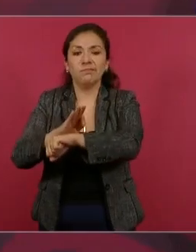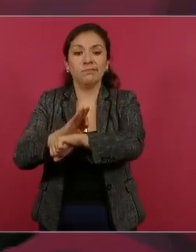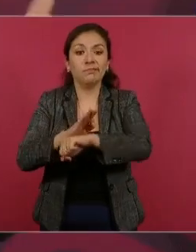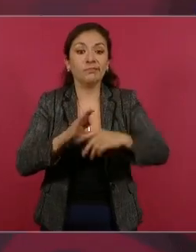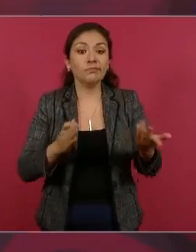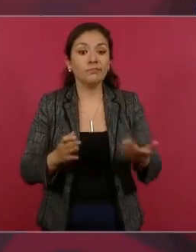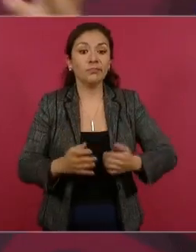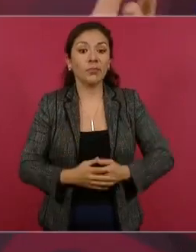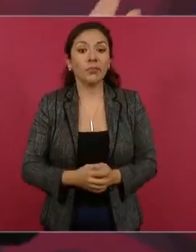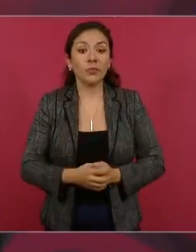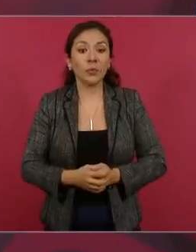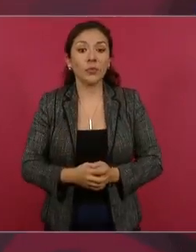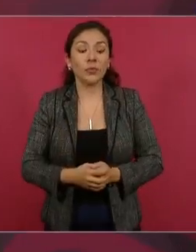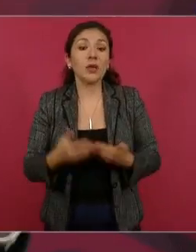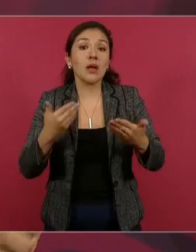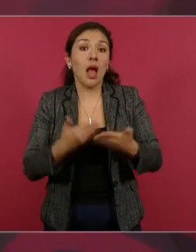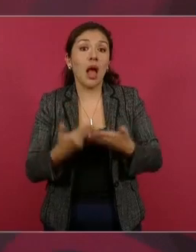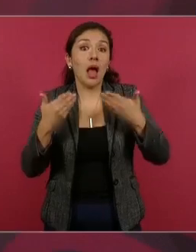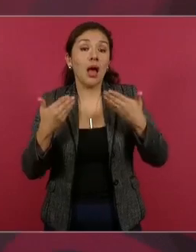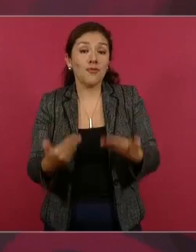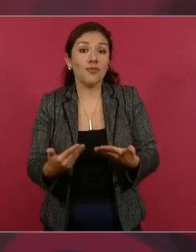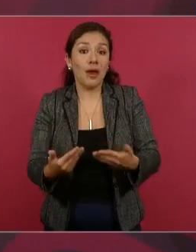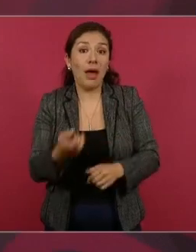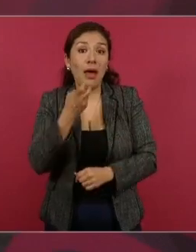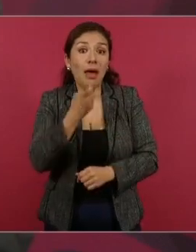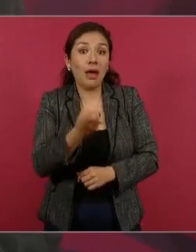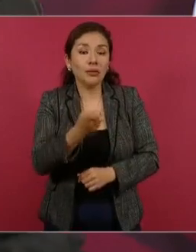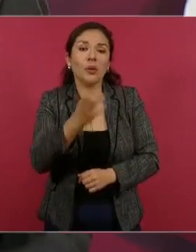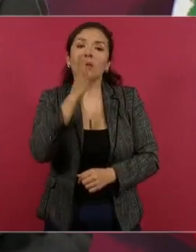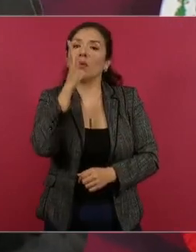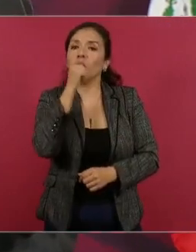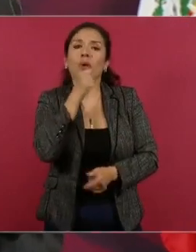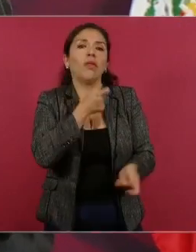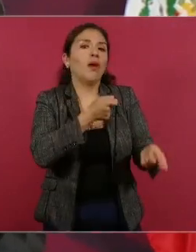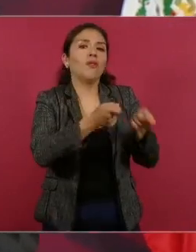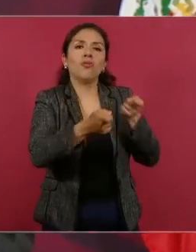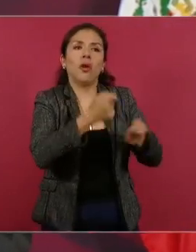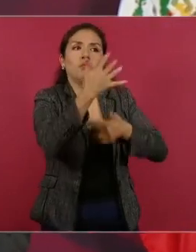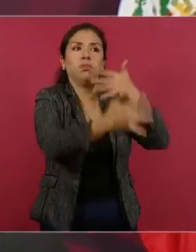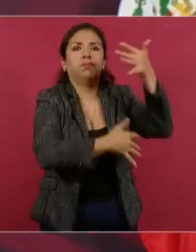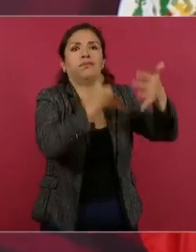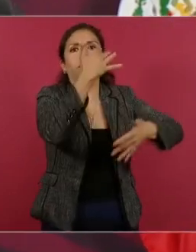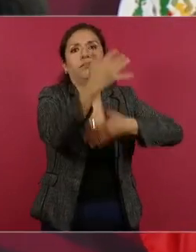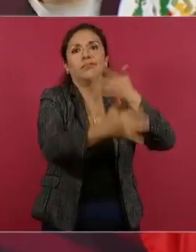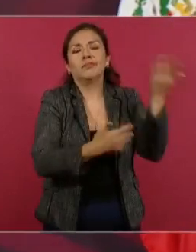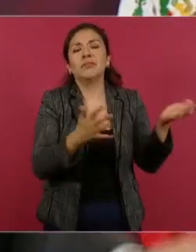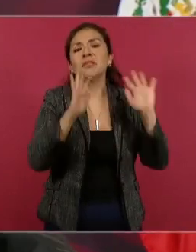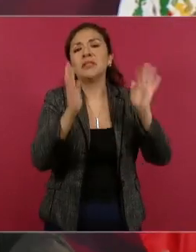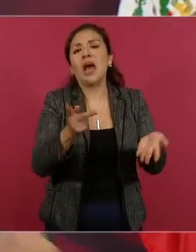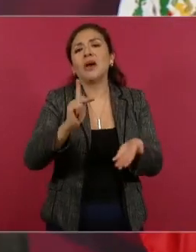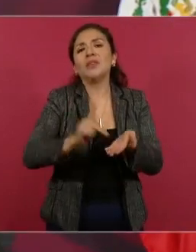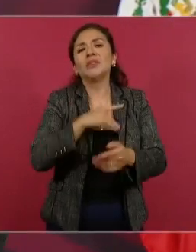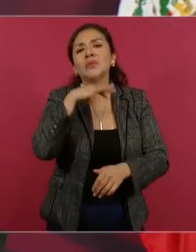Y ya es una situación incontrolable. Ya se pudrió,